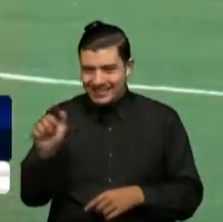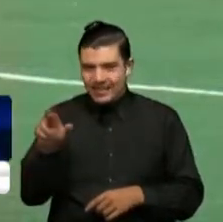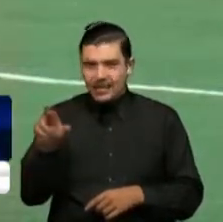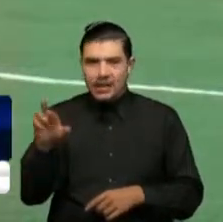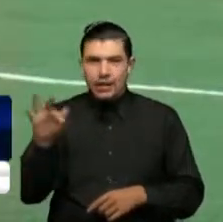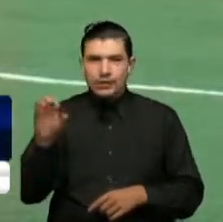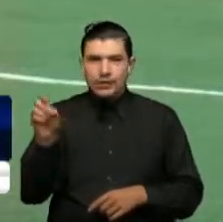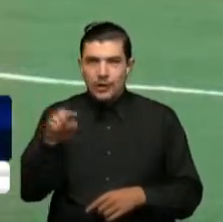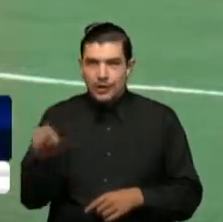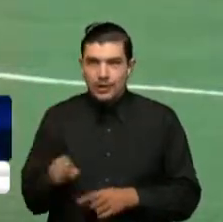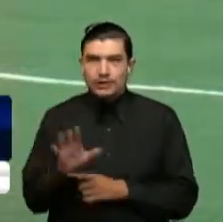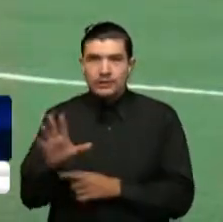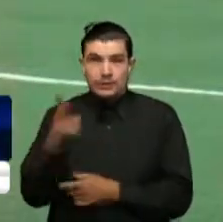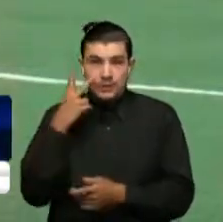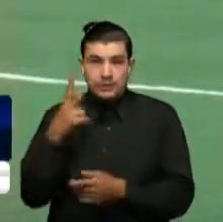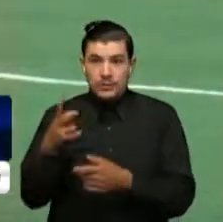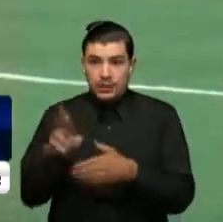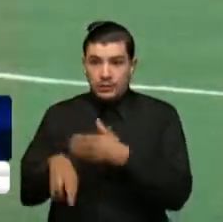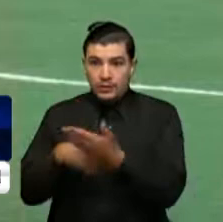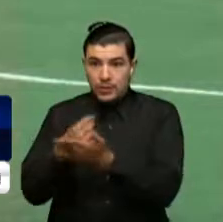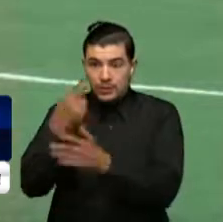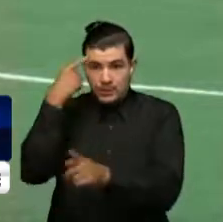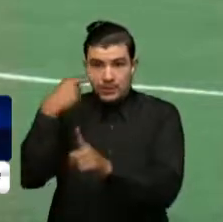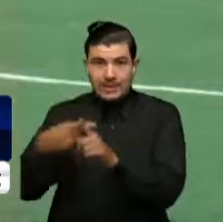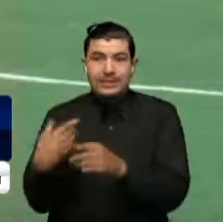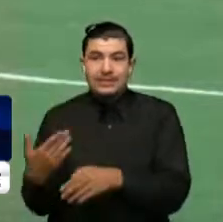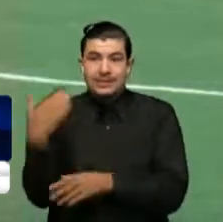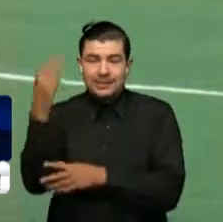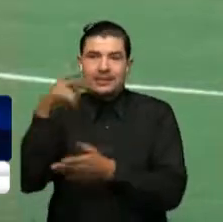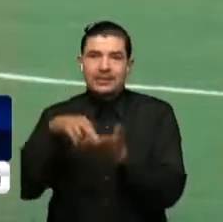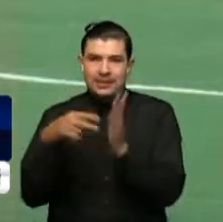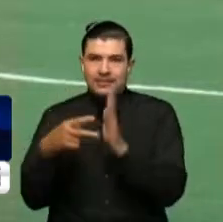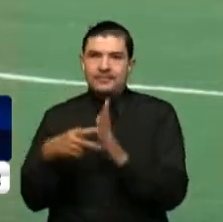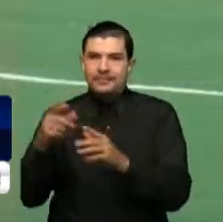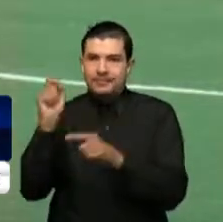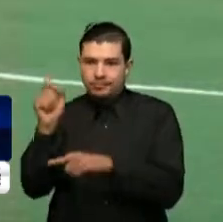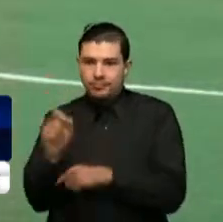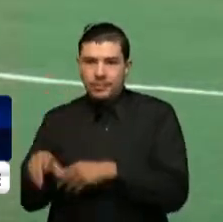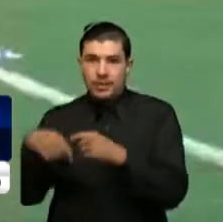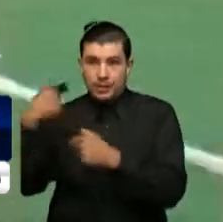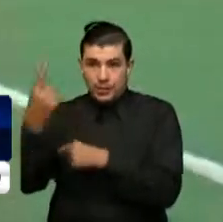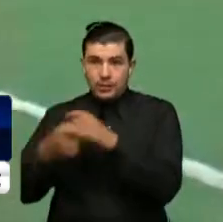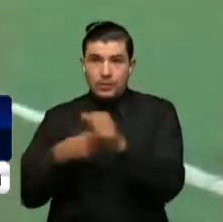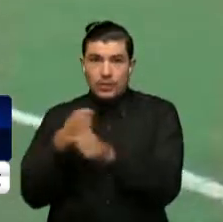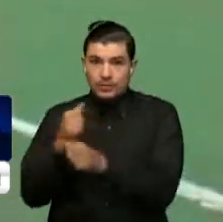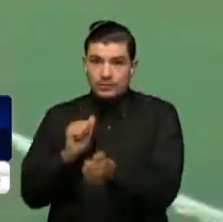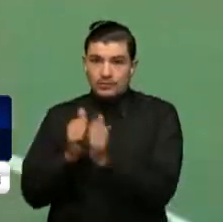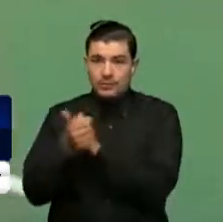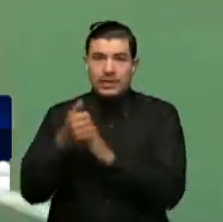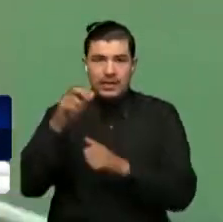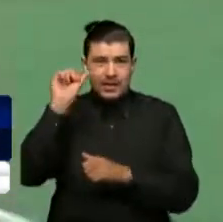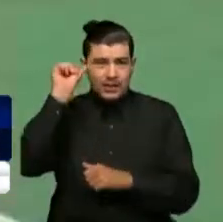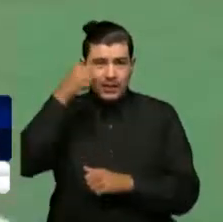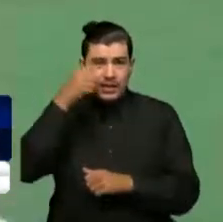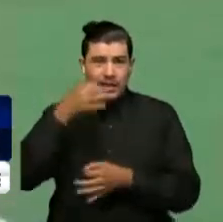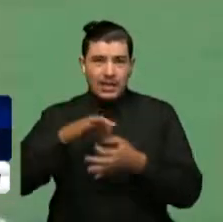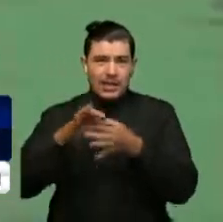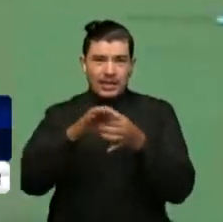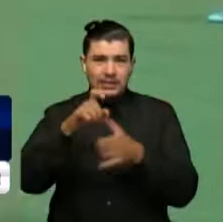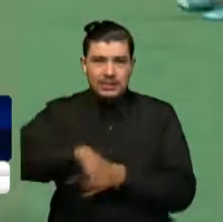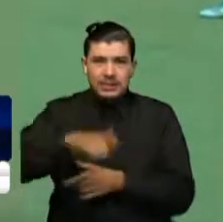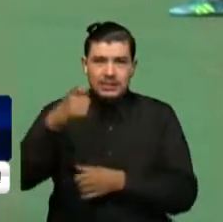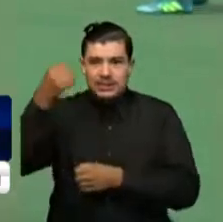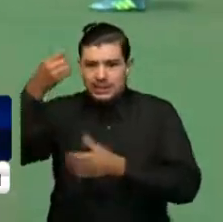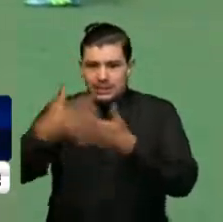obtener en el estadio palogrande servirá para sumar unidades en la tabla del descenso para el próximo año recordemos que alianza petrolera se ubica parcialmente